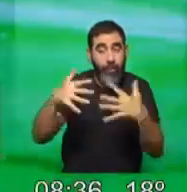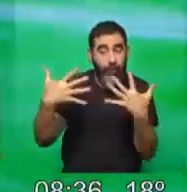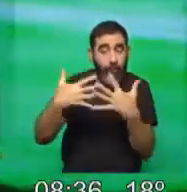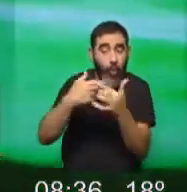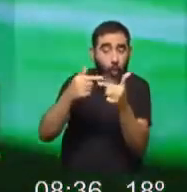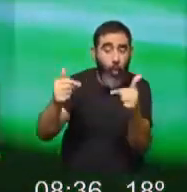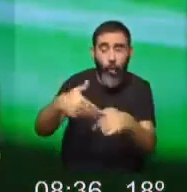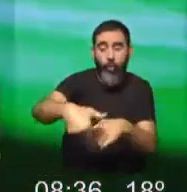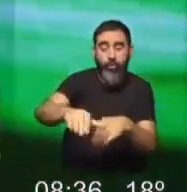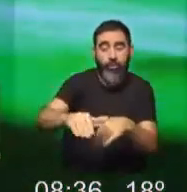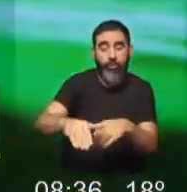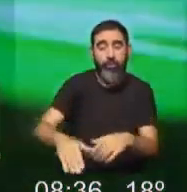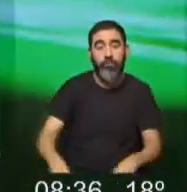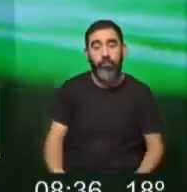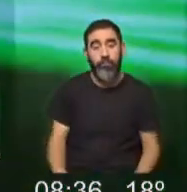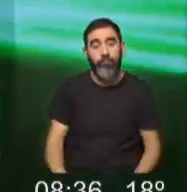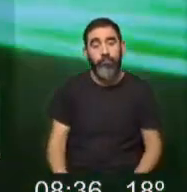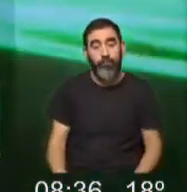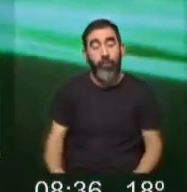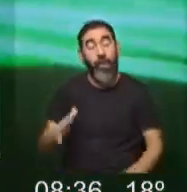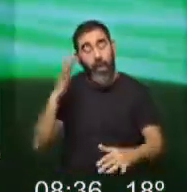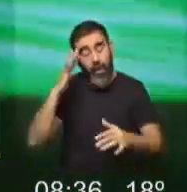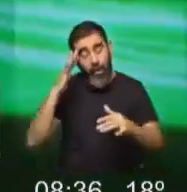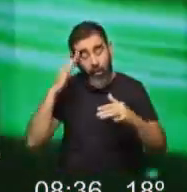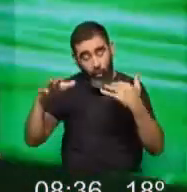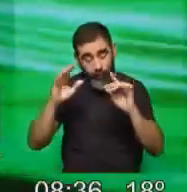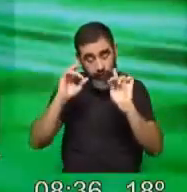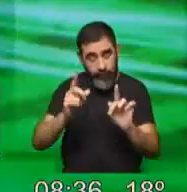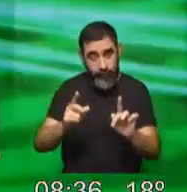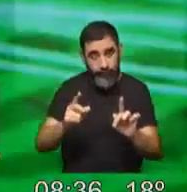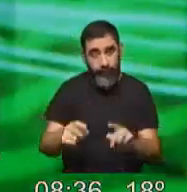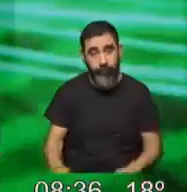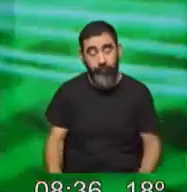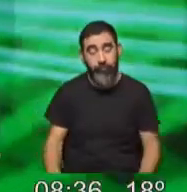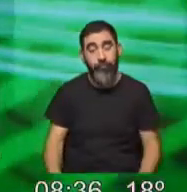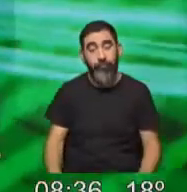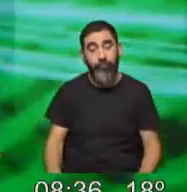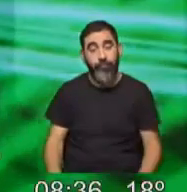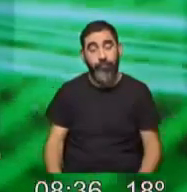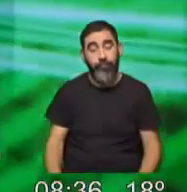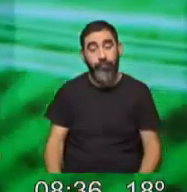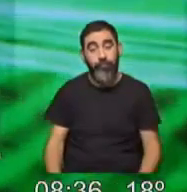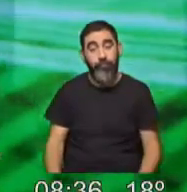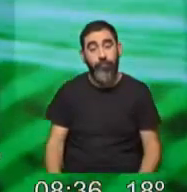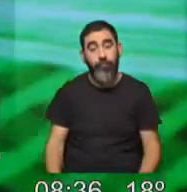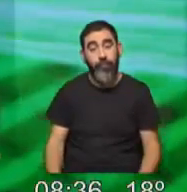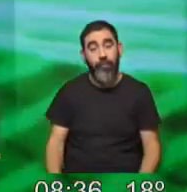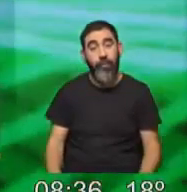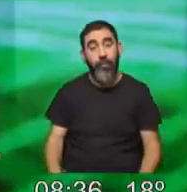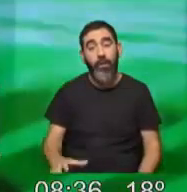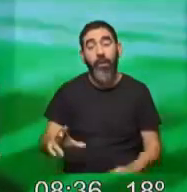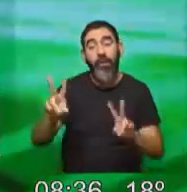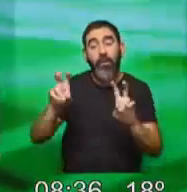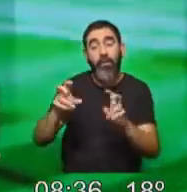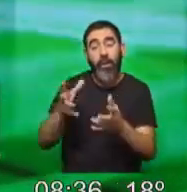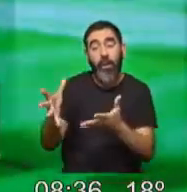objeto, cuando, o niños y adolescentes, ¿no? Por otra parte, la explotación tiene otra cuestión, pues es una